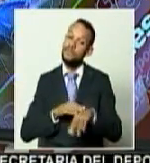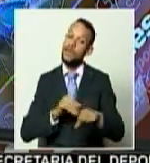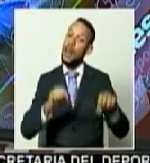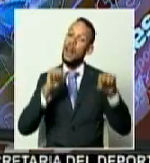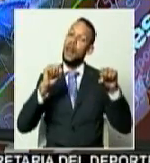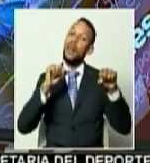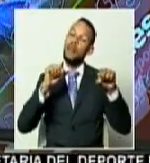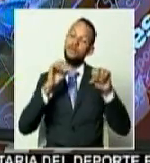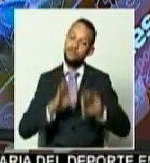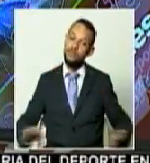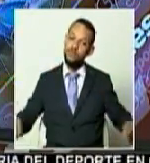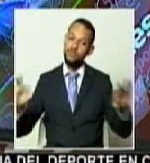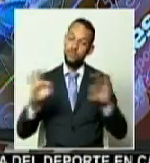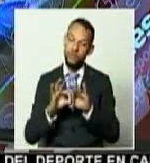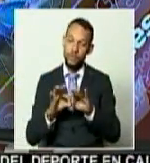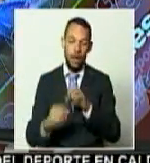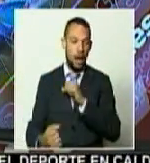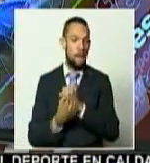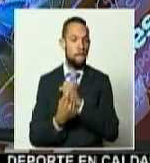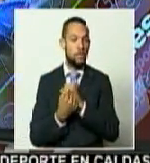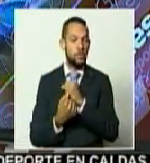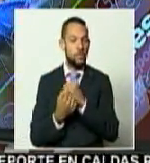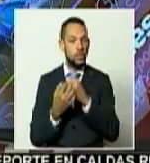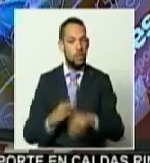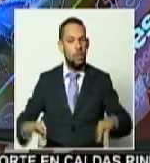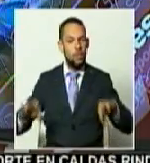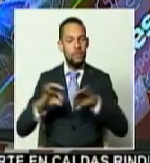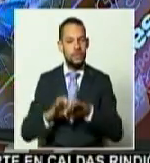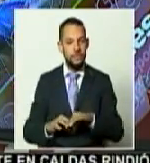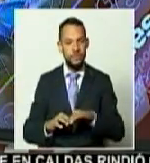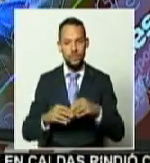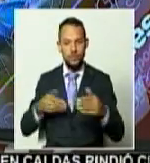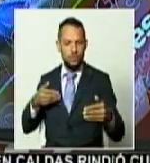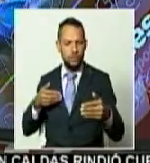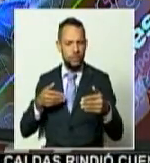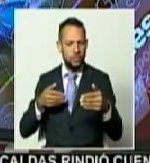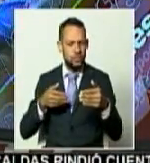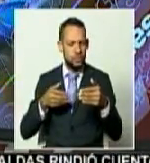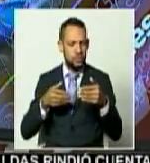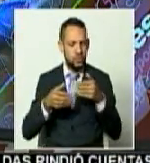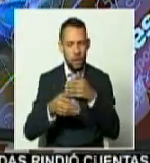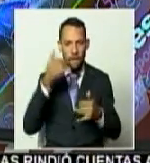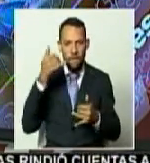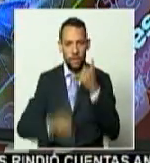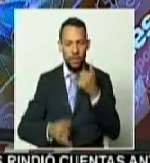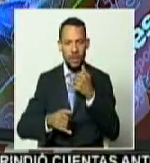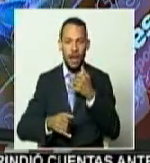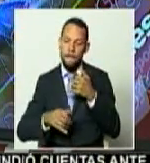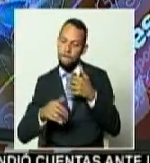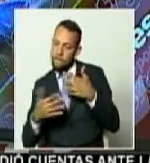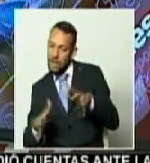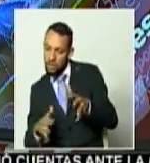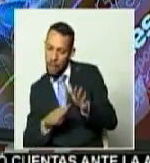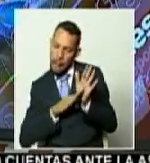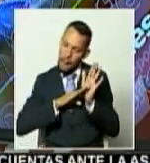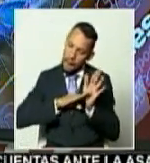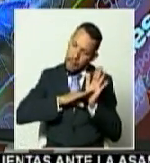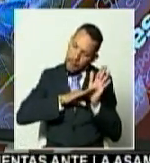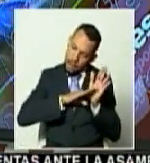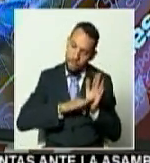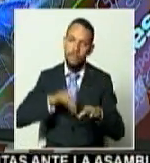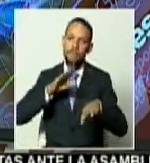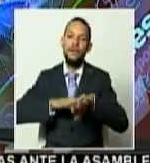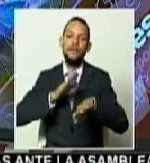que los respalden de manera muy especial en esta recta definitiva, en estos momentos cruciales en los que el equipo no anda bien. Además, de paso, le